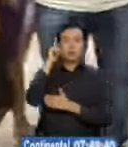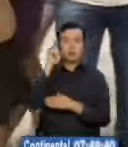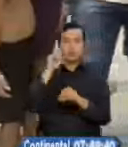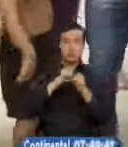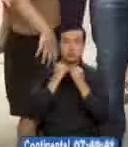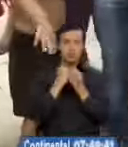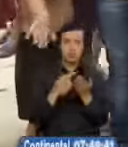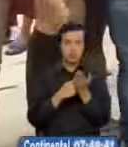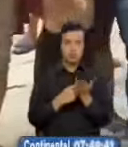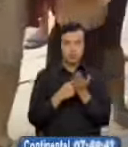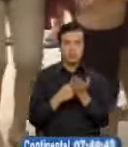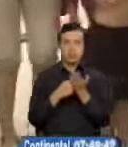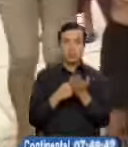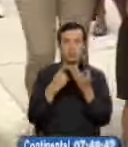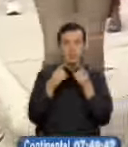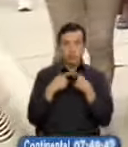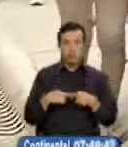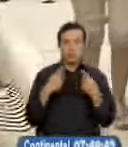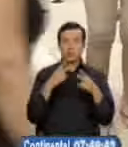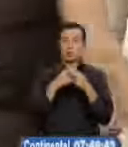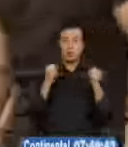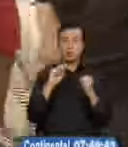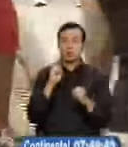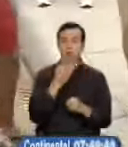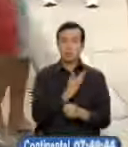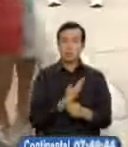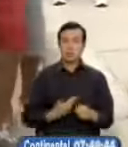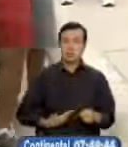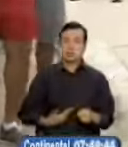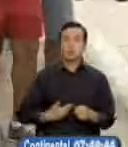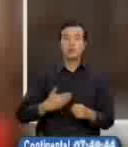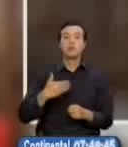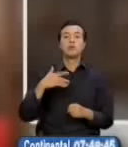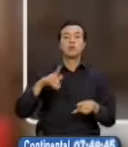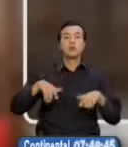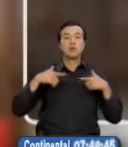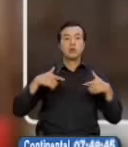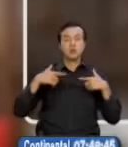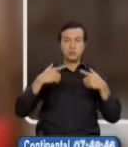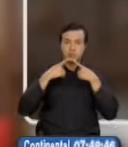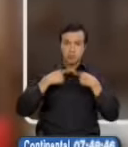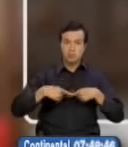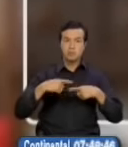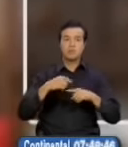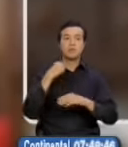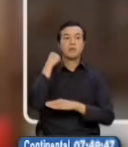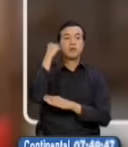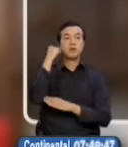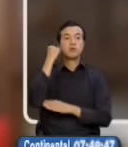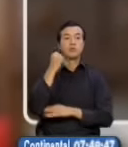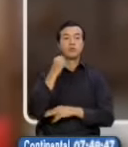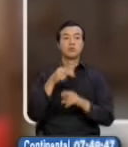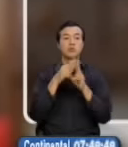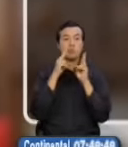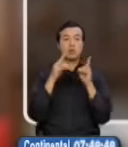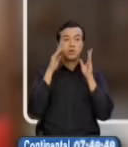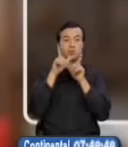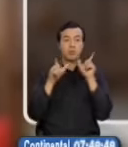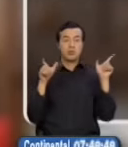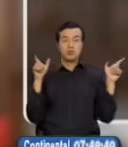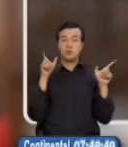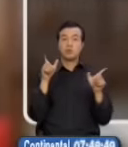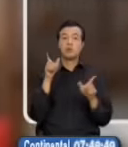sociales. Según un boletín oficial, el ex vicepresidente de la República, Lenín Moreno, insistirá que los derechos humanos y la atención a las personas